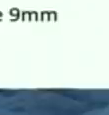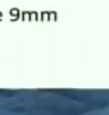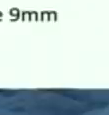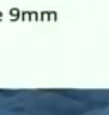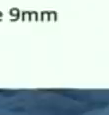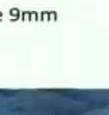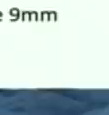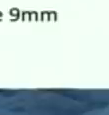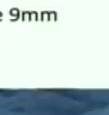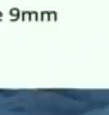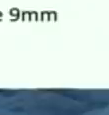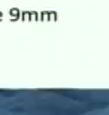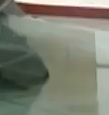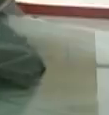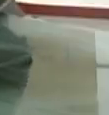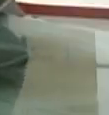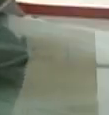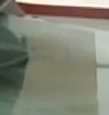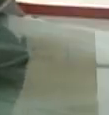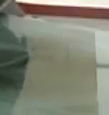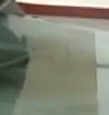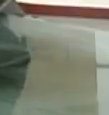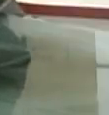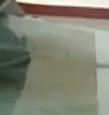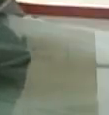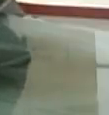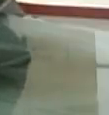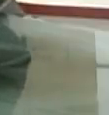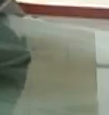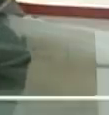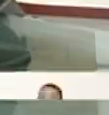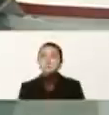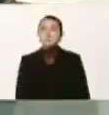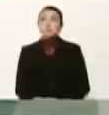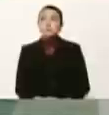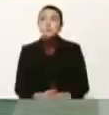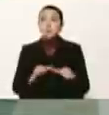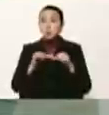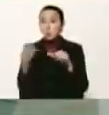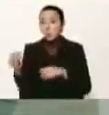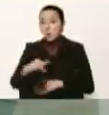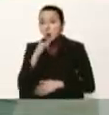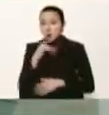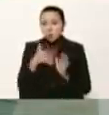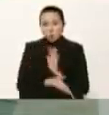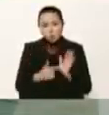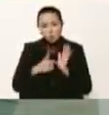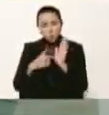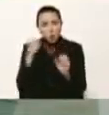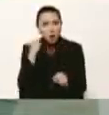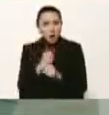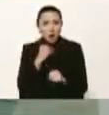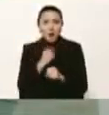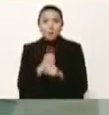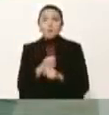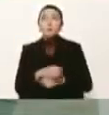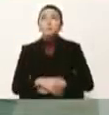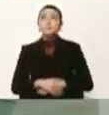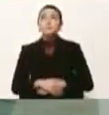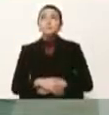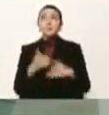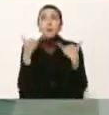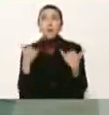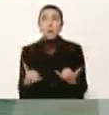.38. Nosotros continuamos revisando y dándole detalles de lo que fue este balance realizado hace tan